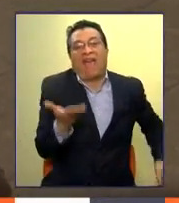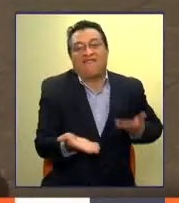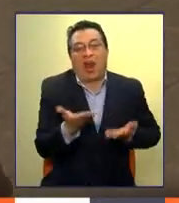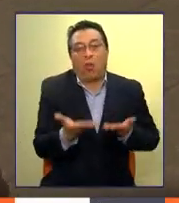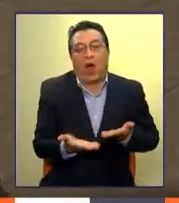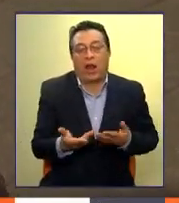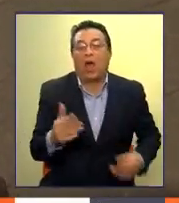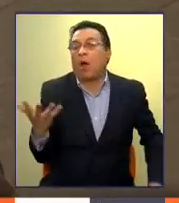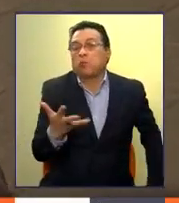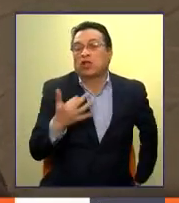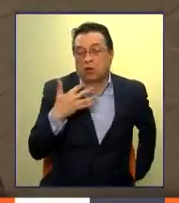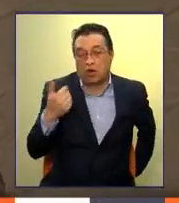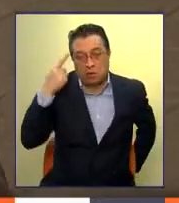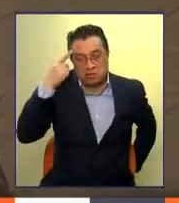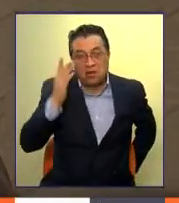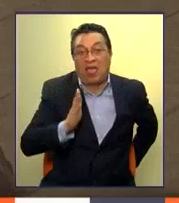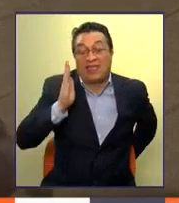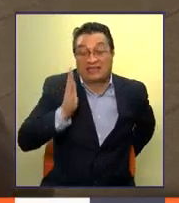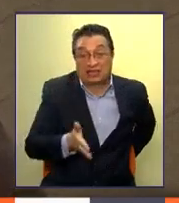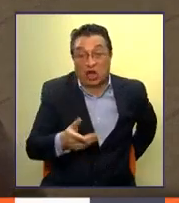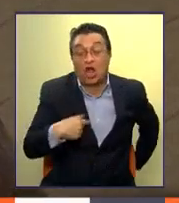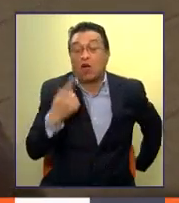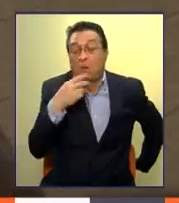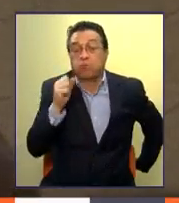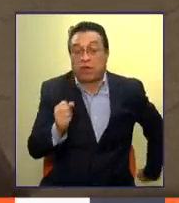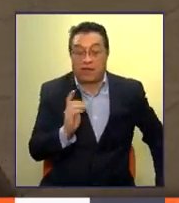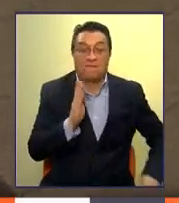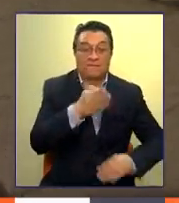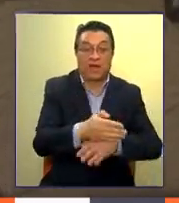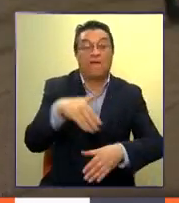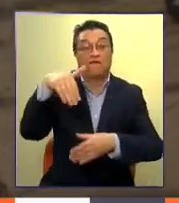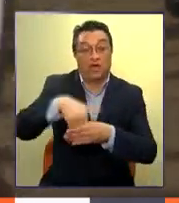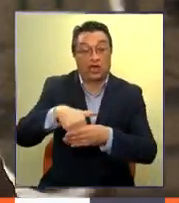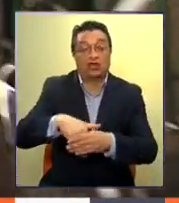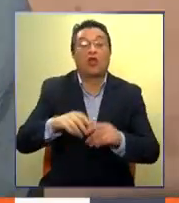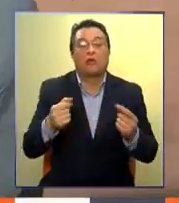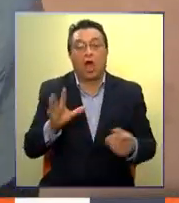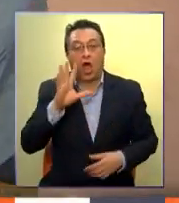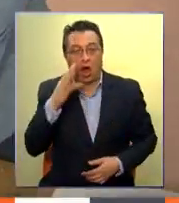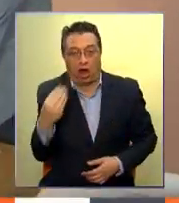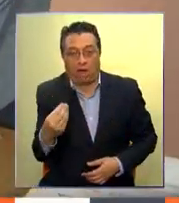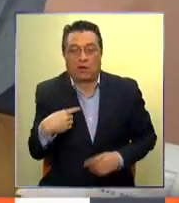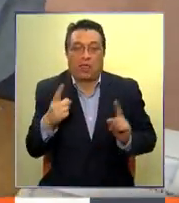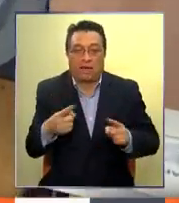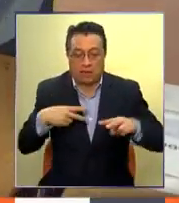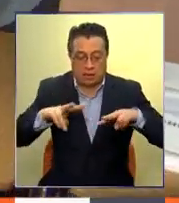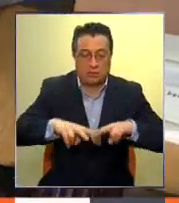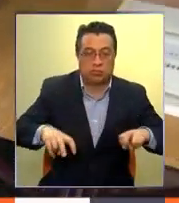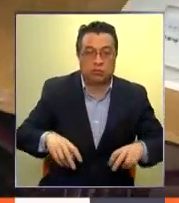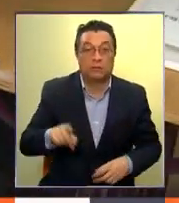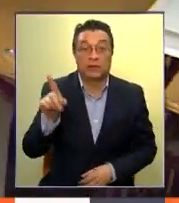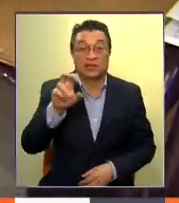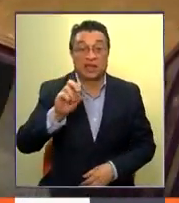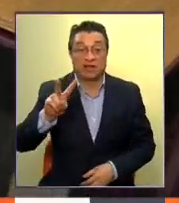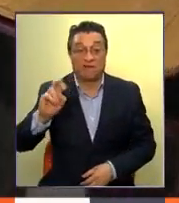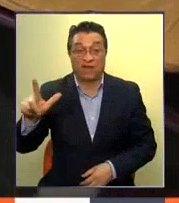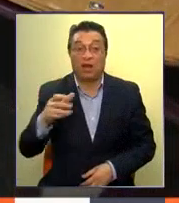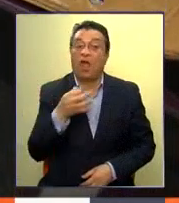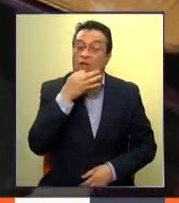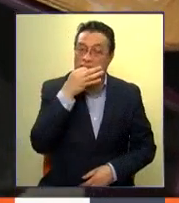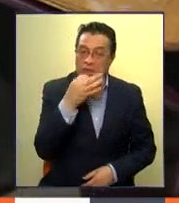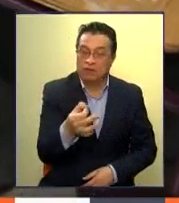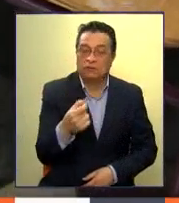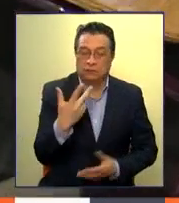para uno adquirirá esta decisión y para uno llegar a una votación lógicamente tenemos que analizar todo desde el servel evitan opinar sobre criterios de